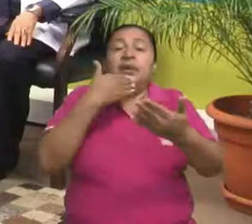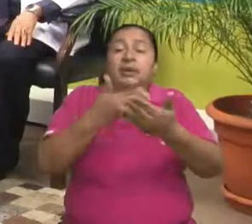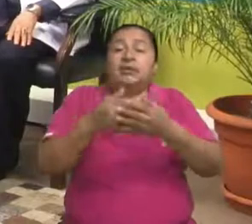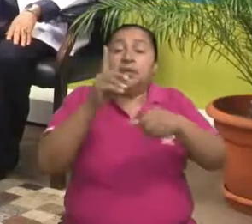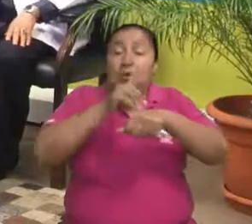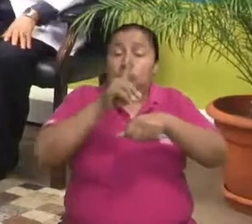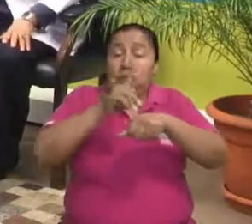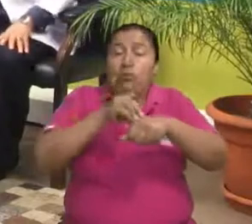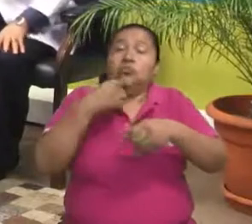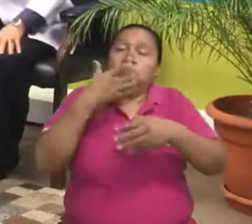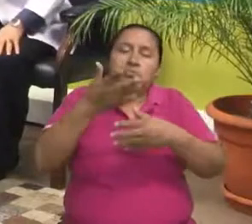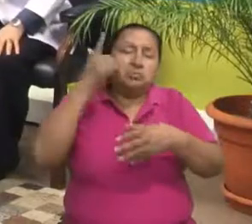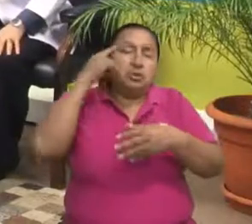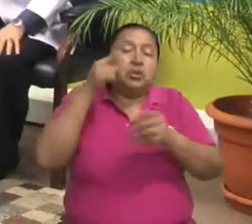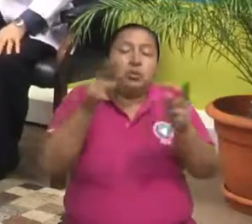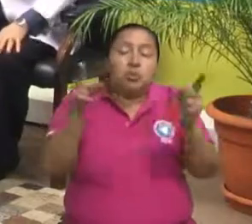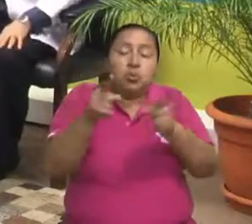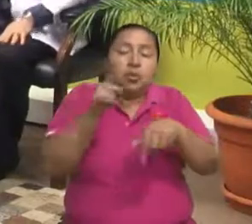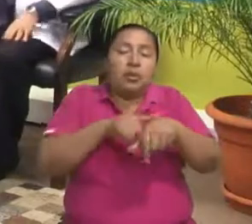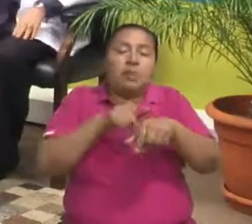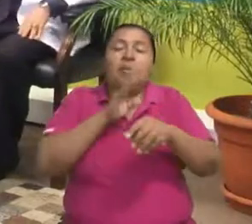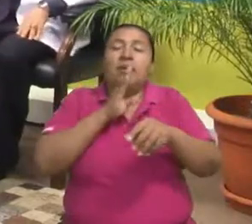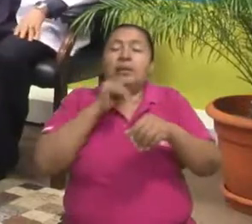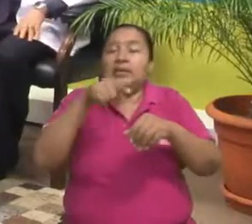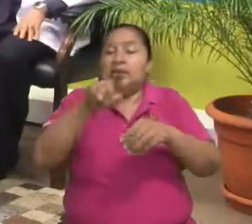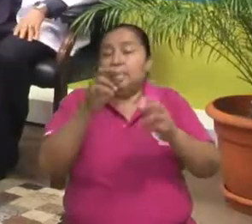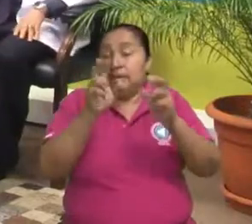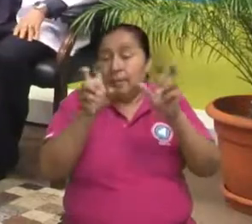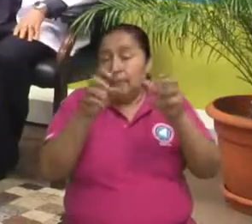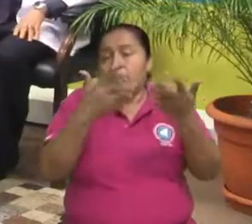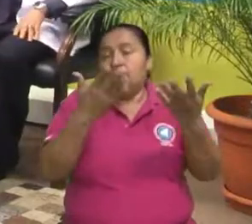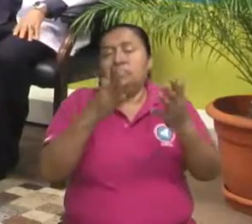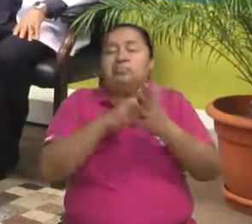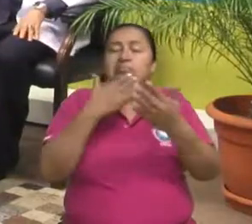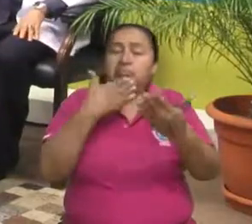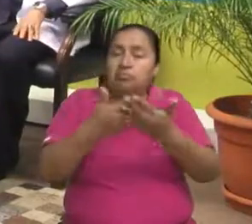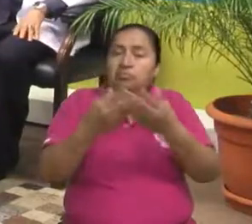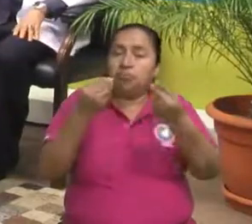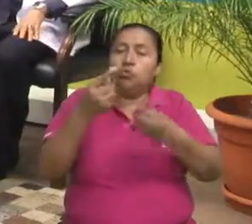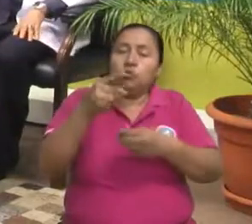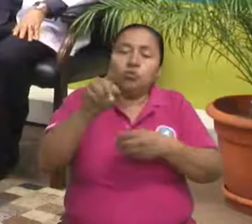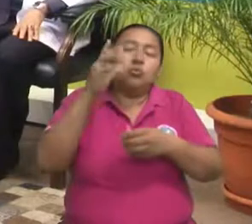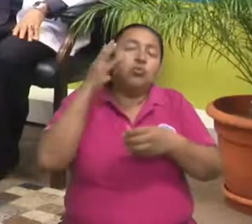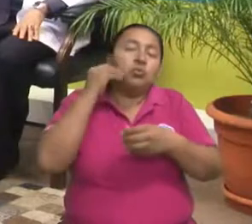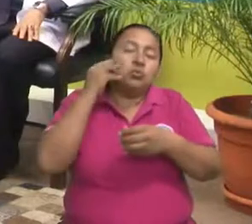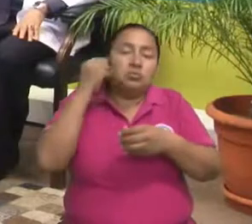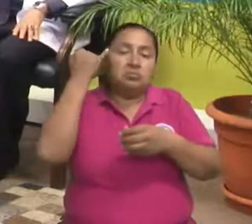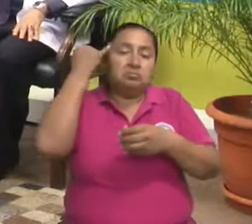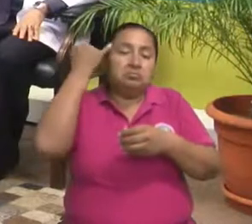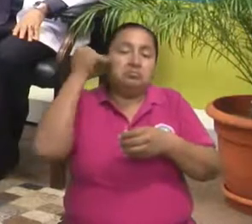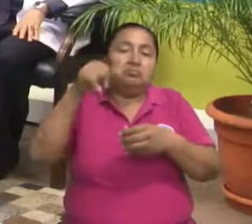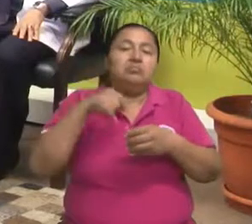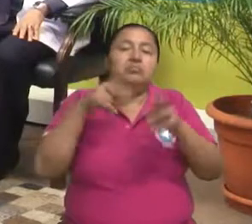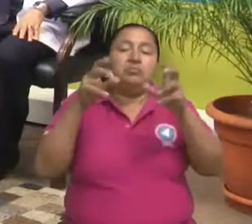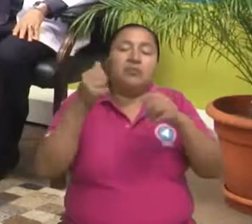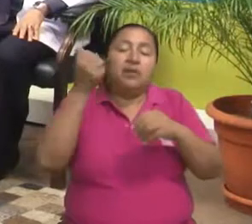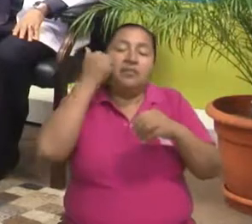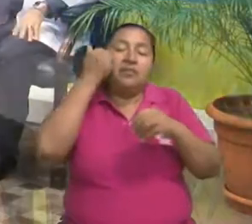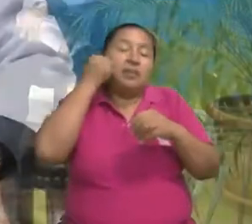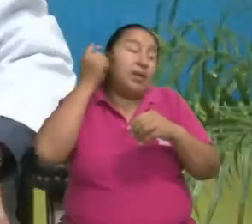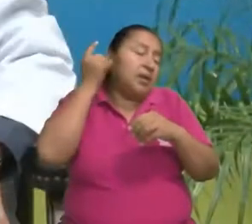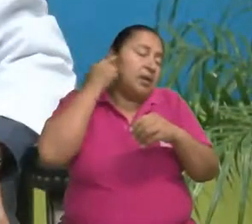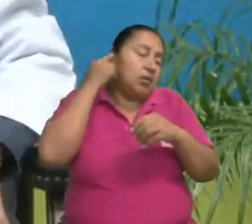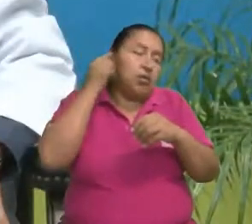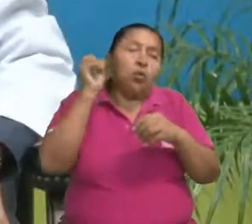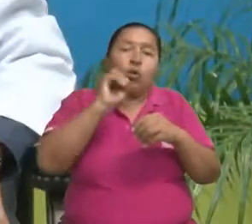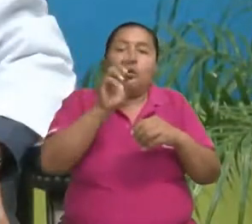Yo creo que como se no, hizo muchas muy gracias. Corto el tiempo para hablar de este tema, pero sí. Le agradecemos por su valioso conocimiento sobre la infección en el oído o